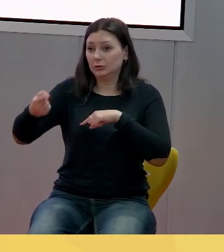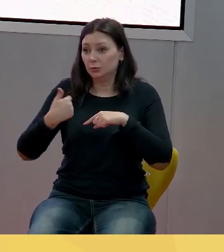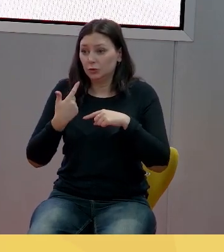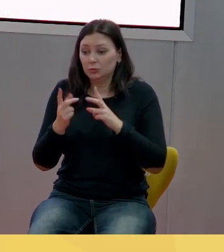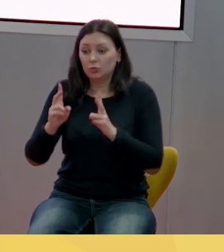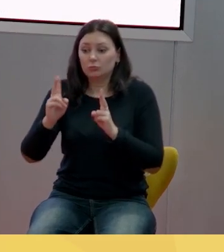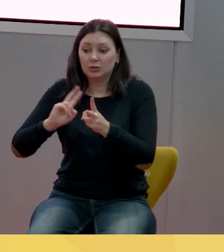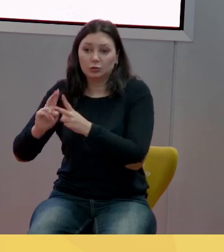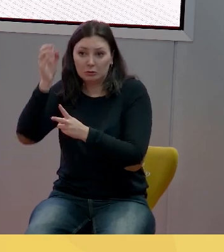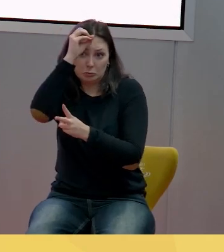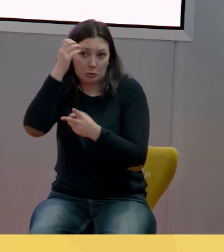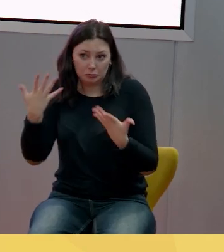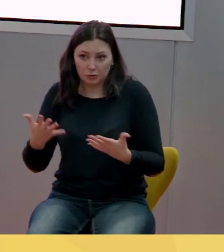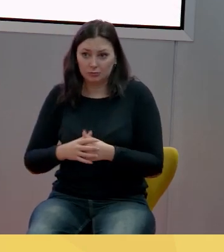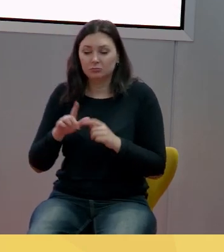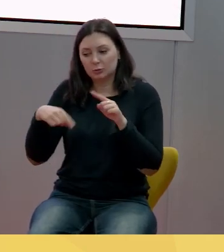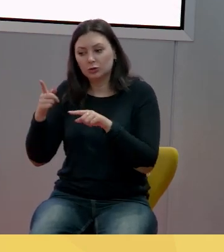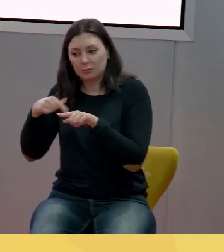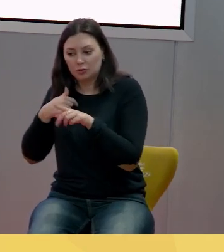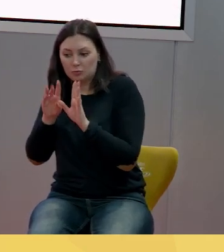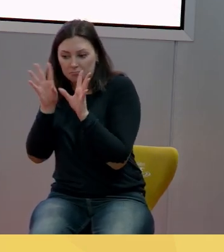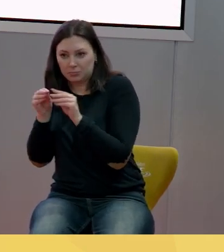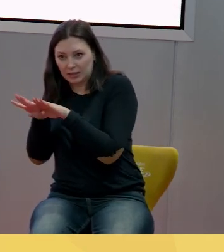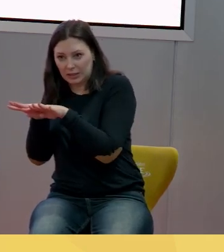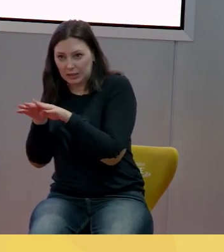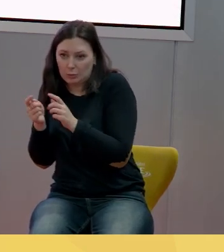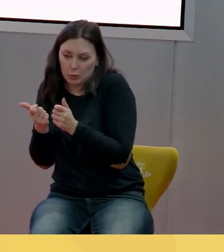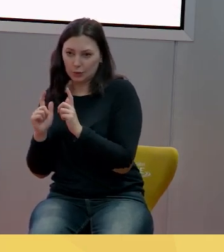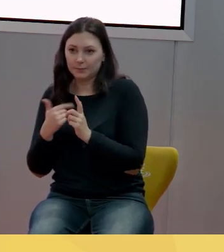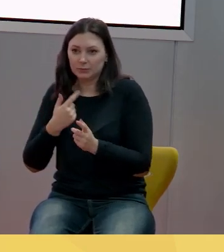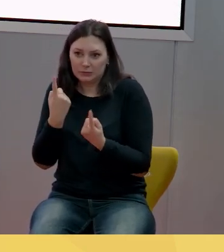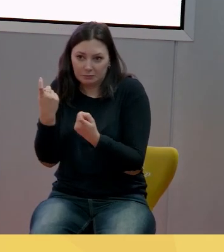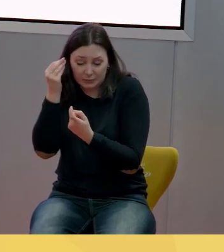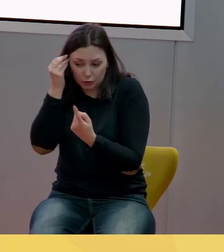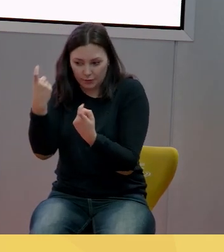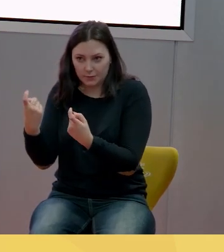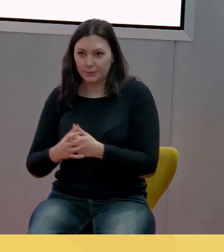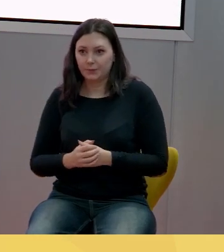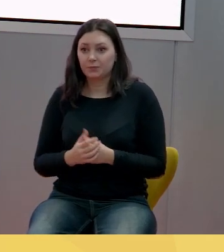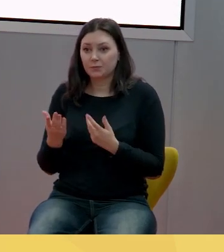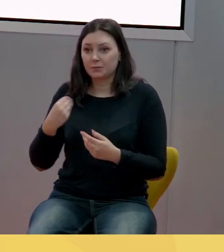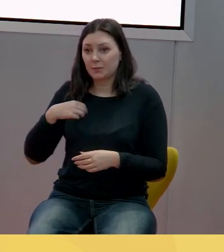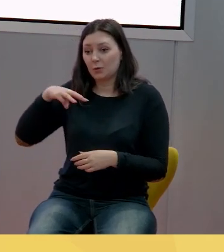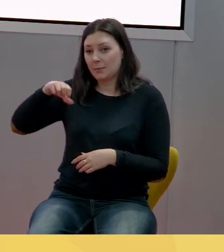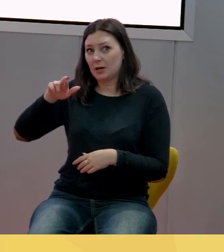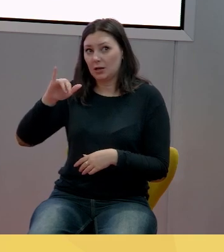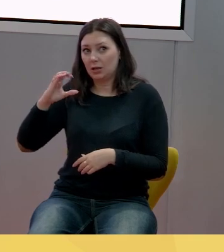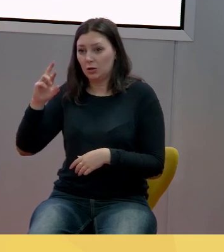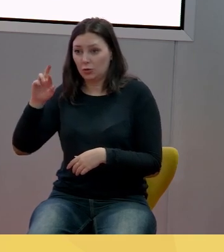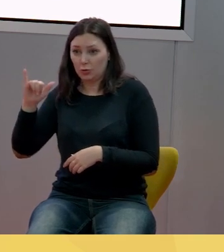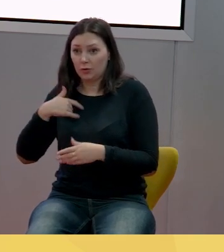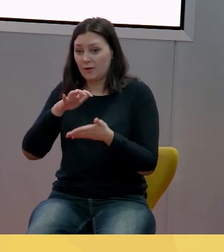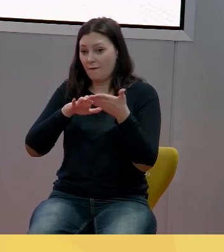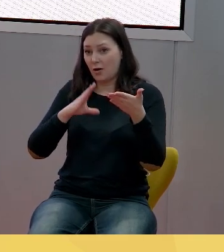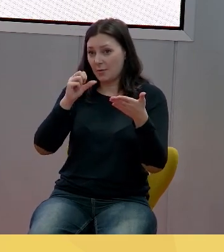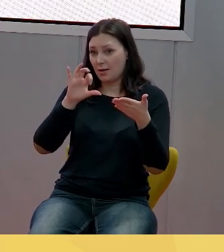¿no? Y finalmente voy a hacer una pequeña crítica también, que siempre es necesario. Como ha explicado bien Maricruz, el informe CAS empezó a